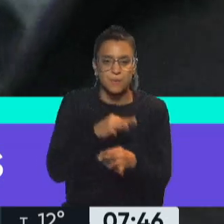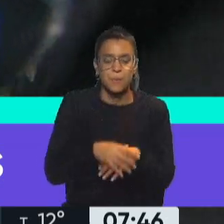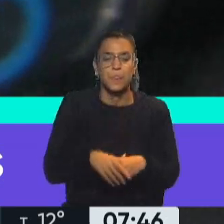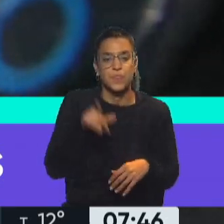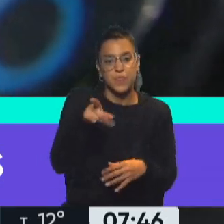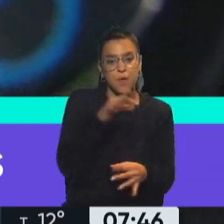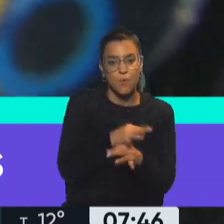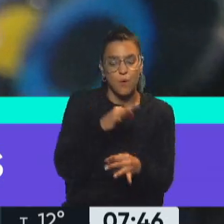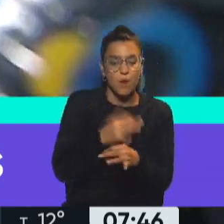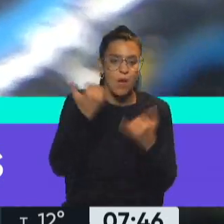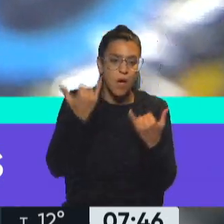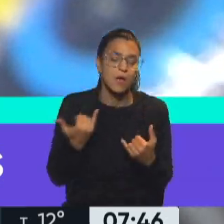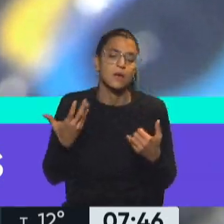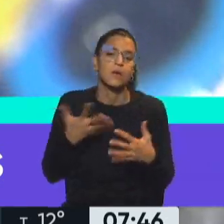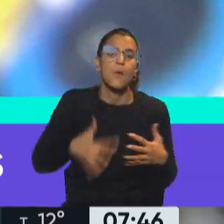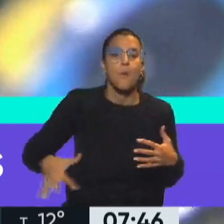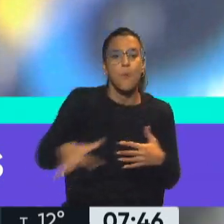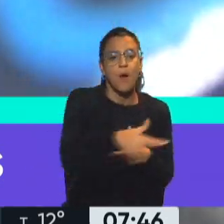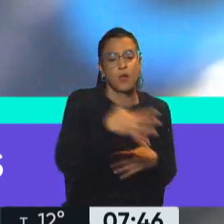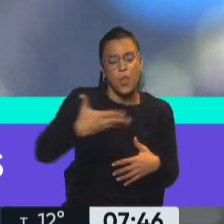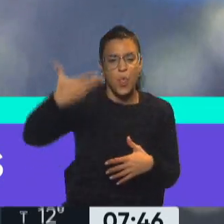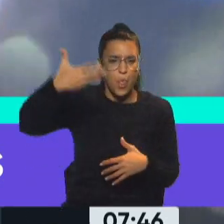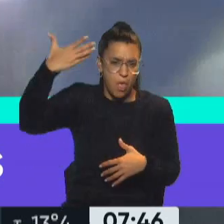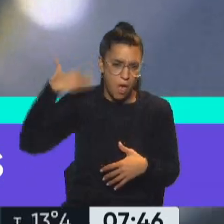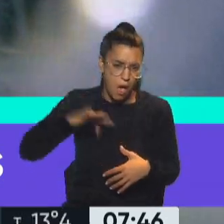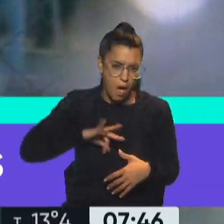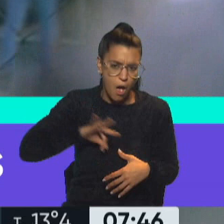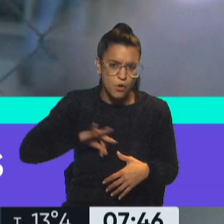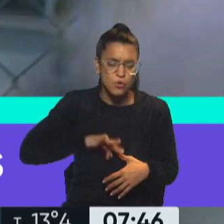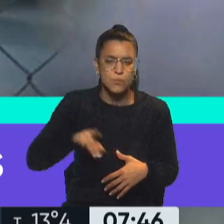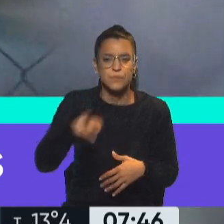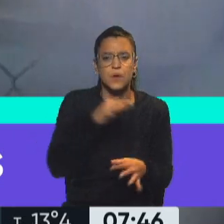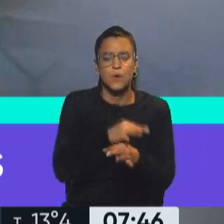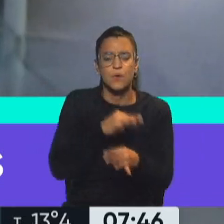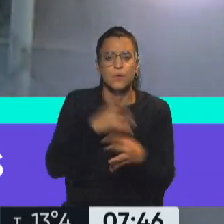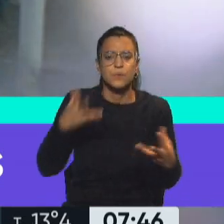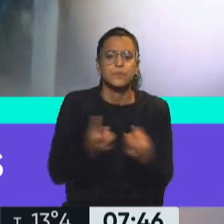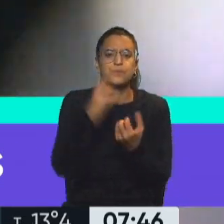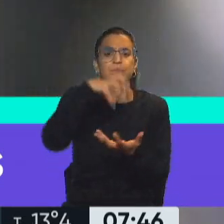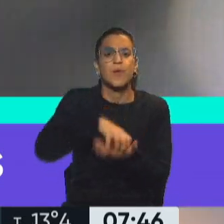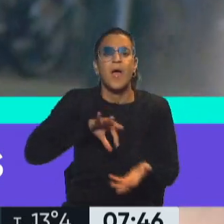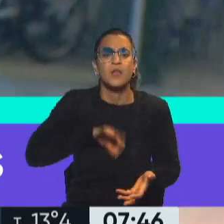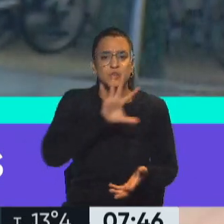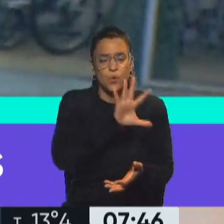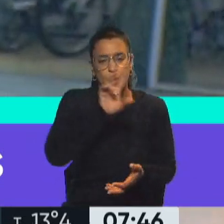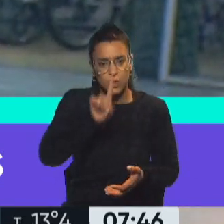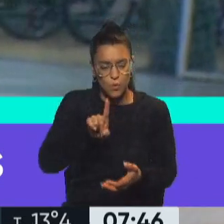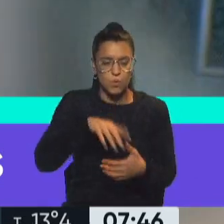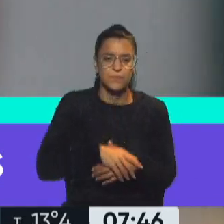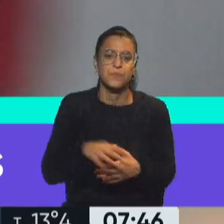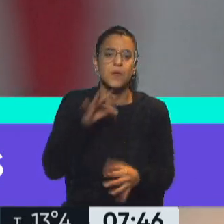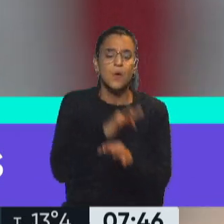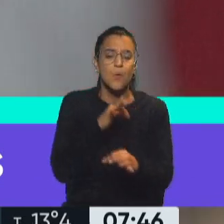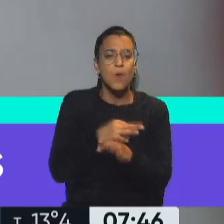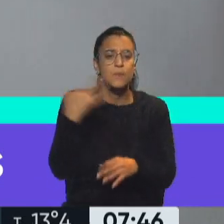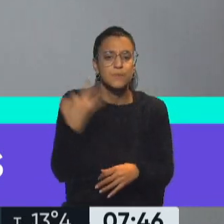escuela tiene mucha inserción en el barrio desde hace un montón de años. Esta escuela se fundó en el año 51. Como una escuela de